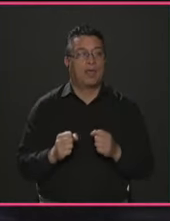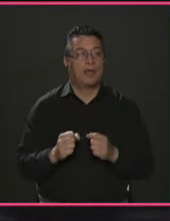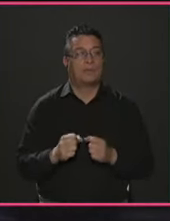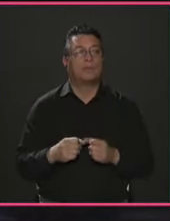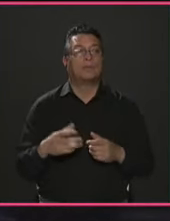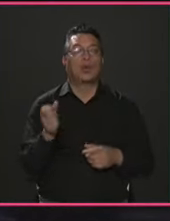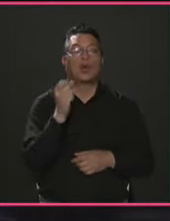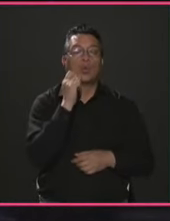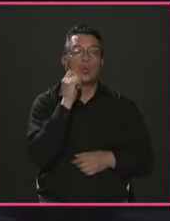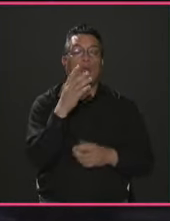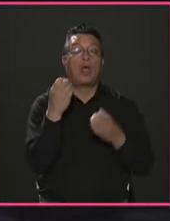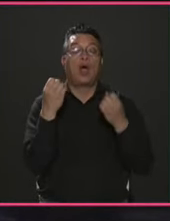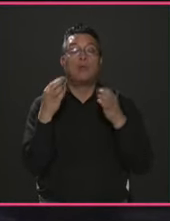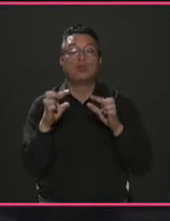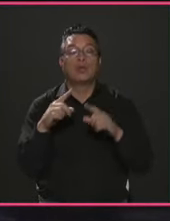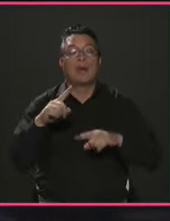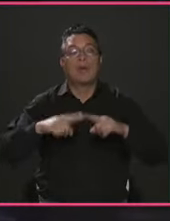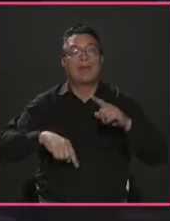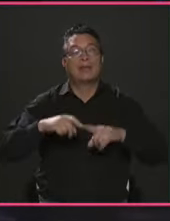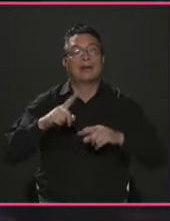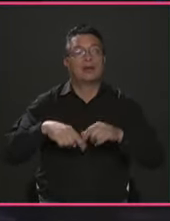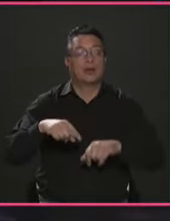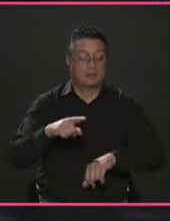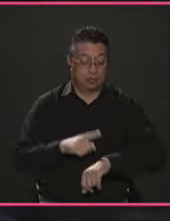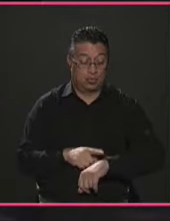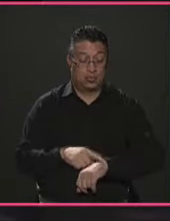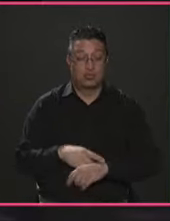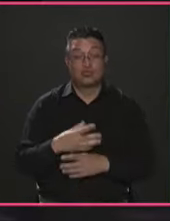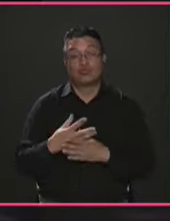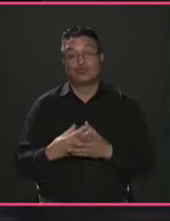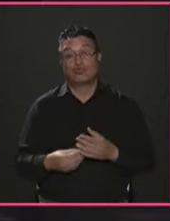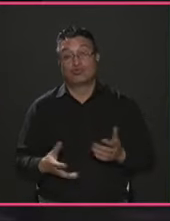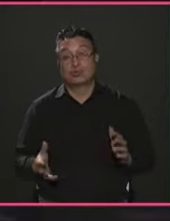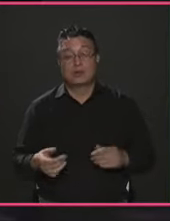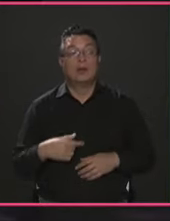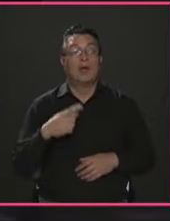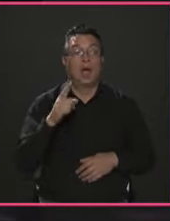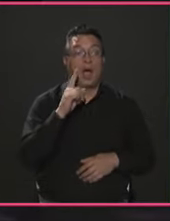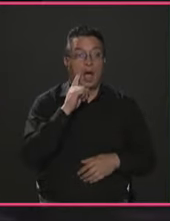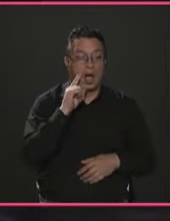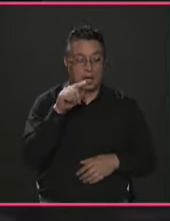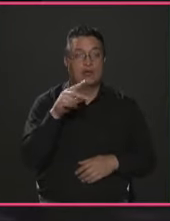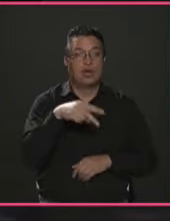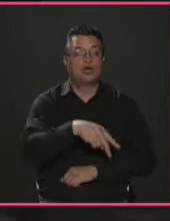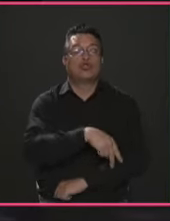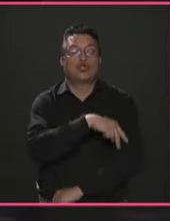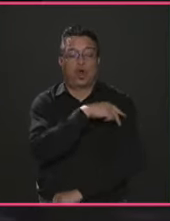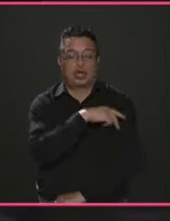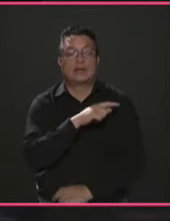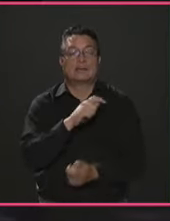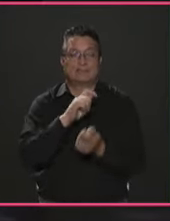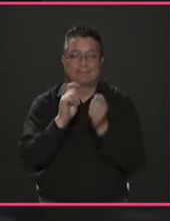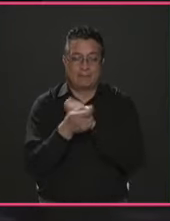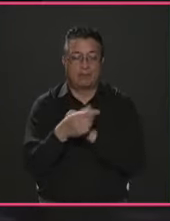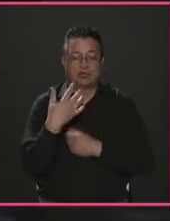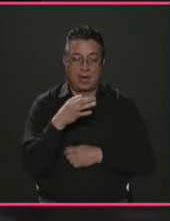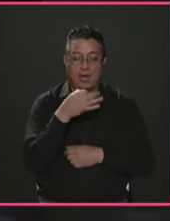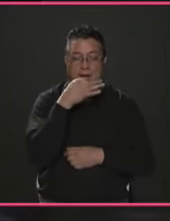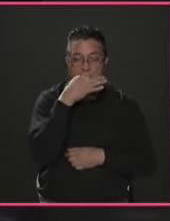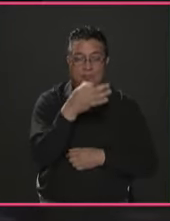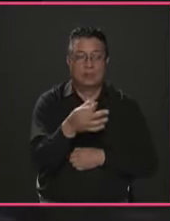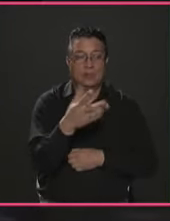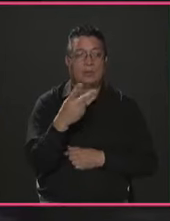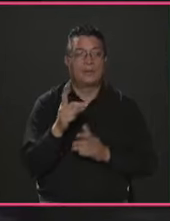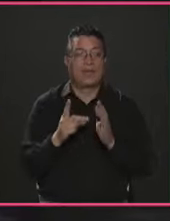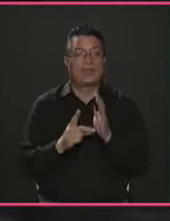qué oportunidad nos da para los territorios Uy se me fue el tiempo Bueno hay un impacto en el norte que ya lo hemos mencionado tiene que ver con el